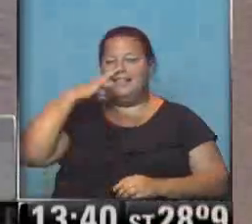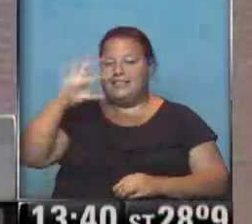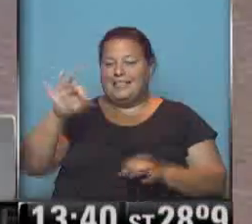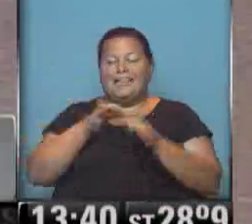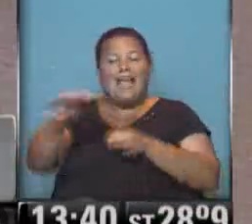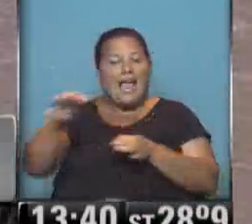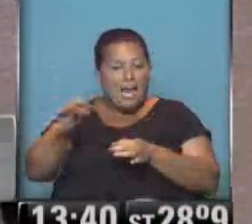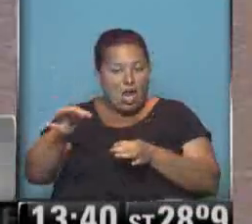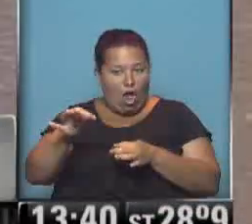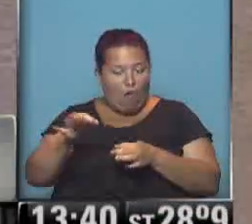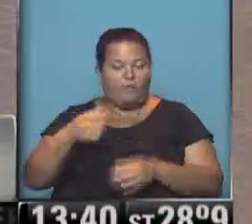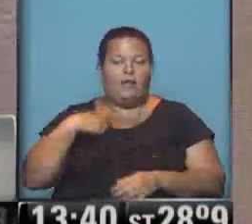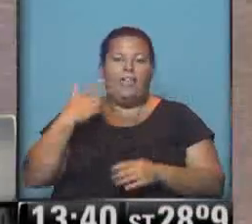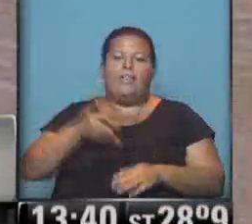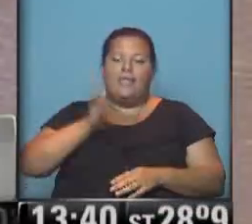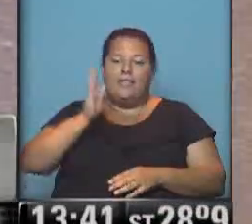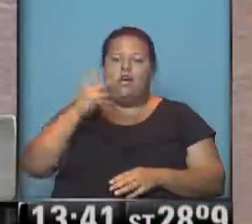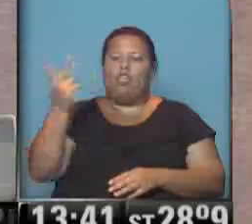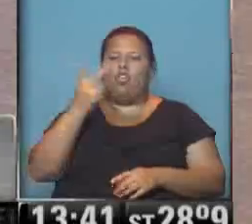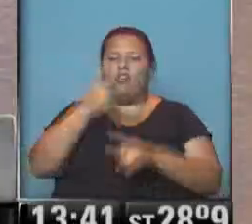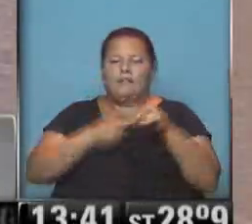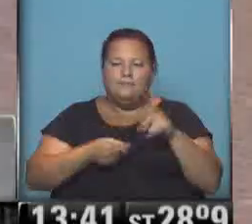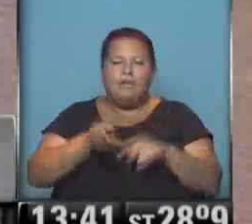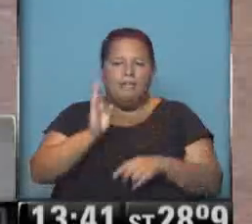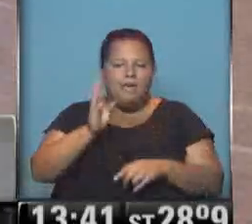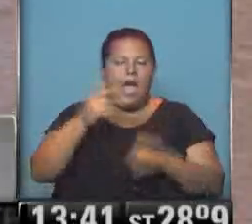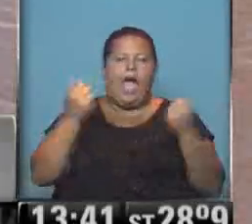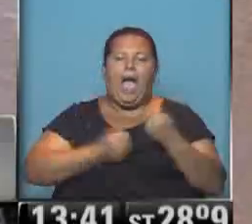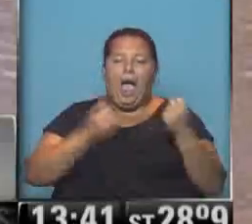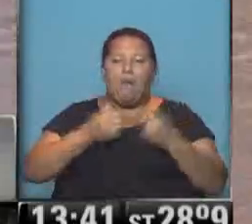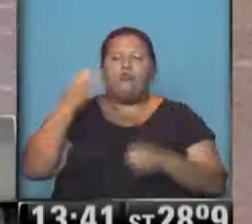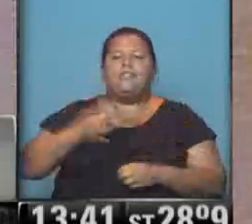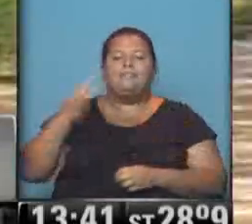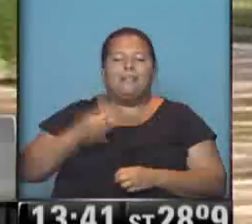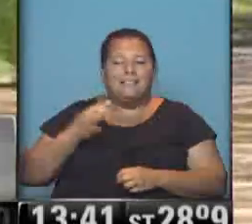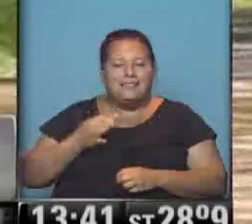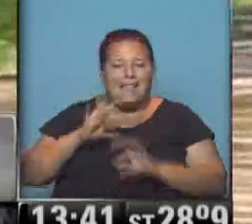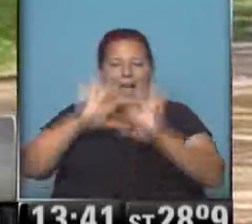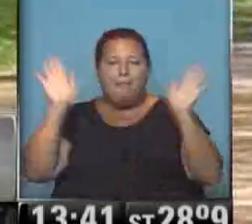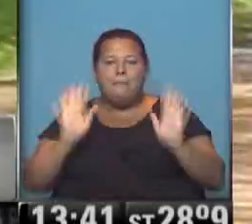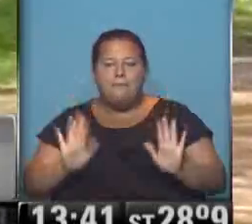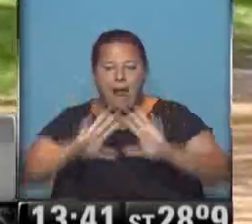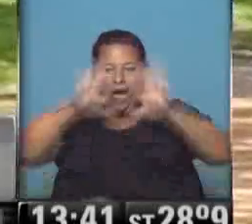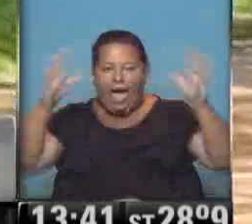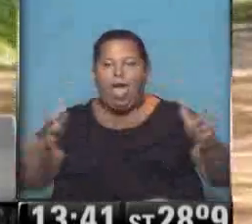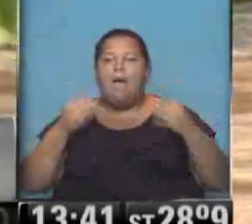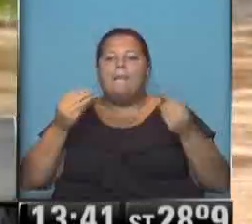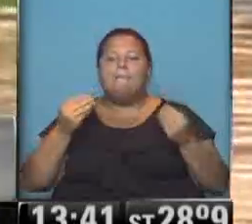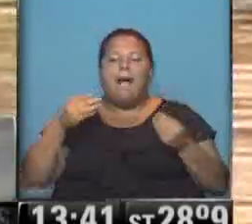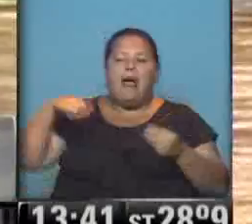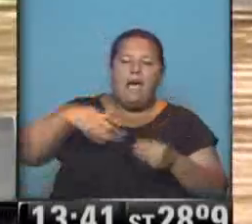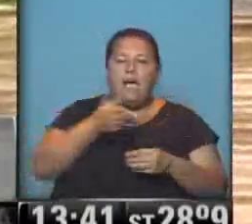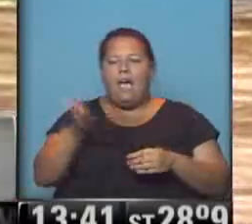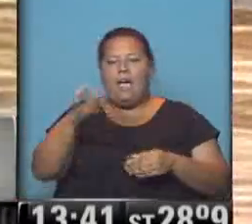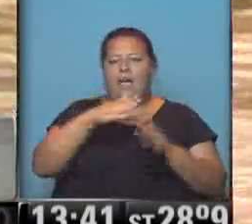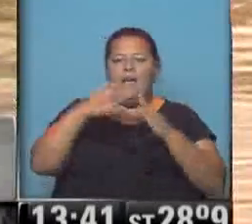km que tuvimos que cubrir en 2 horas y media en un vehículo especialmente acondicionado para poder sortear